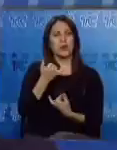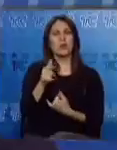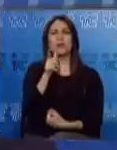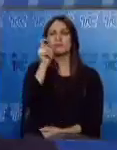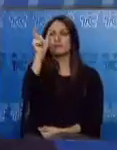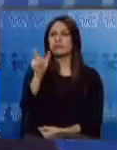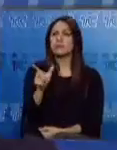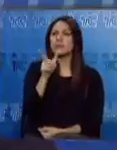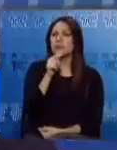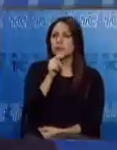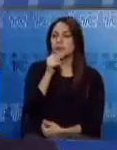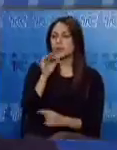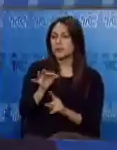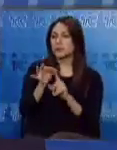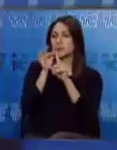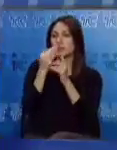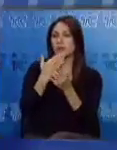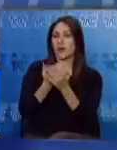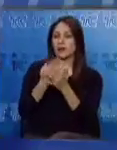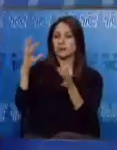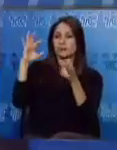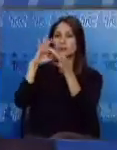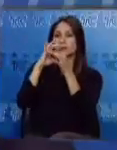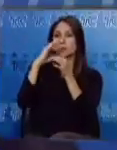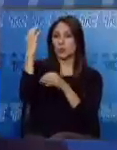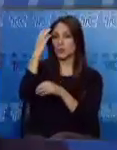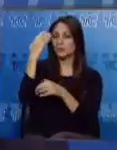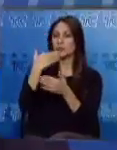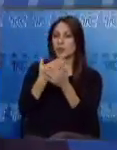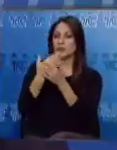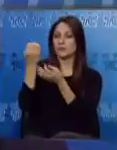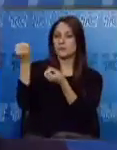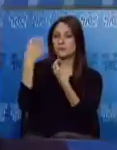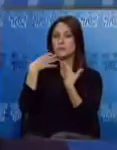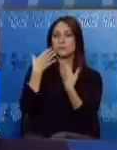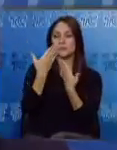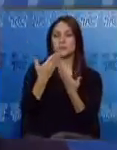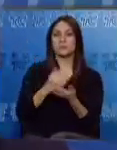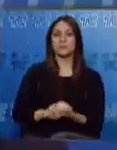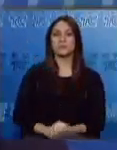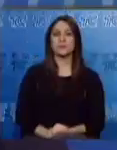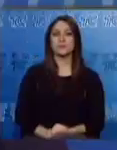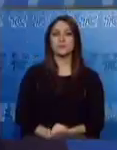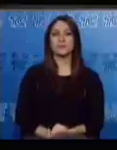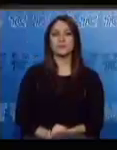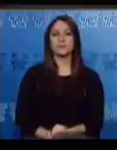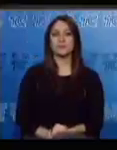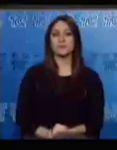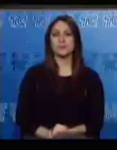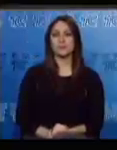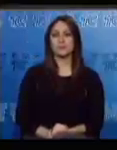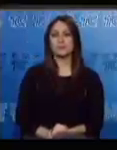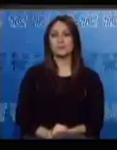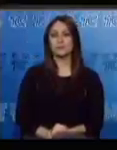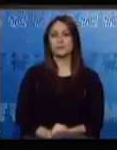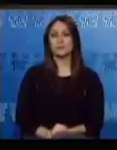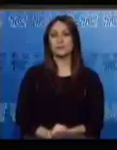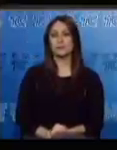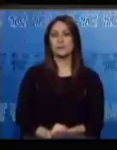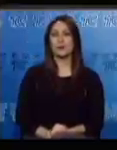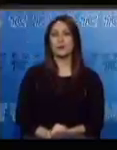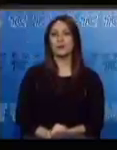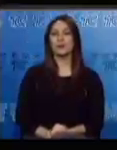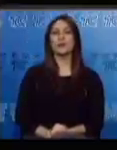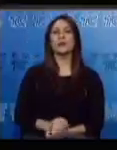es en un informe especial de nuestra cadena aliada Cable Noticias de Colombia. La reanudación de